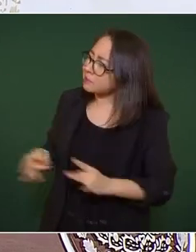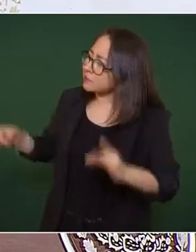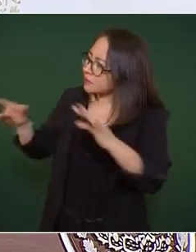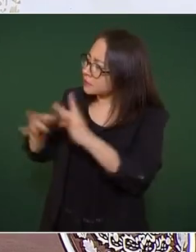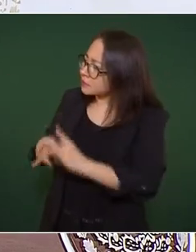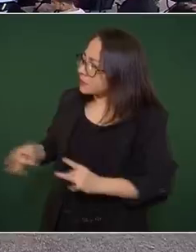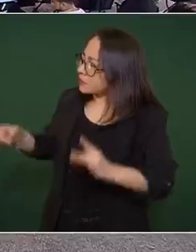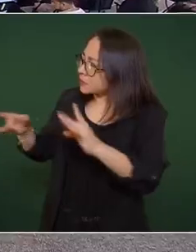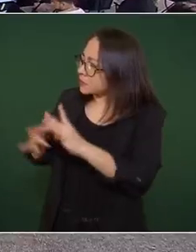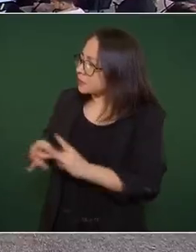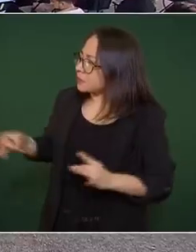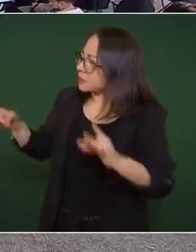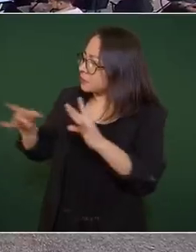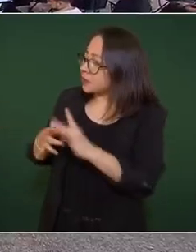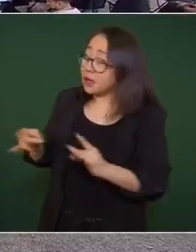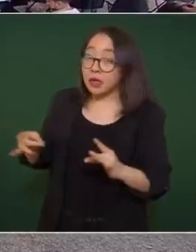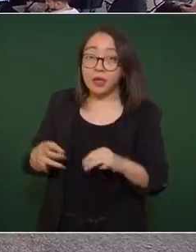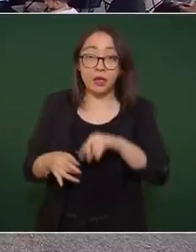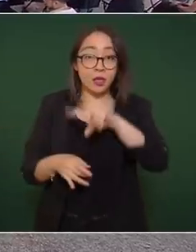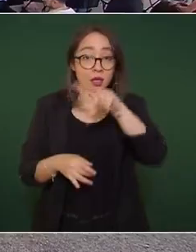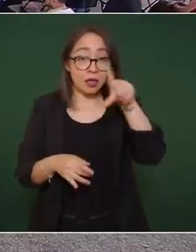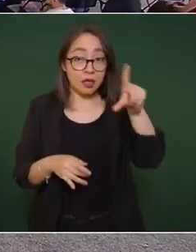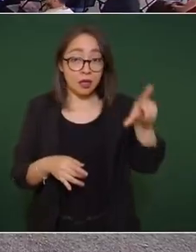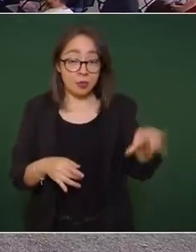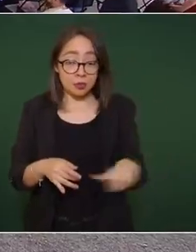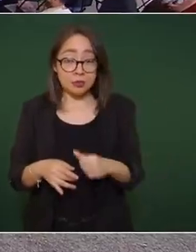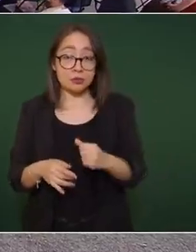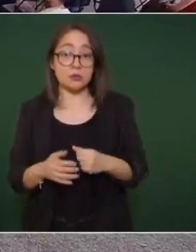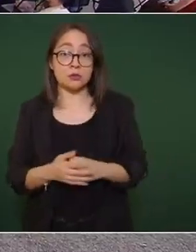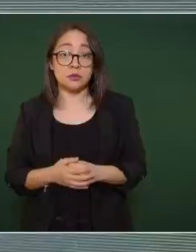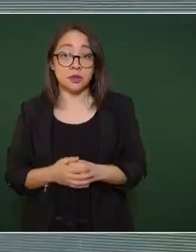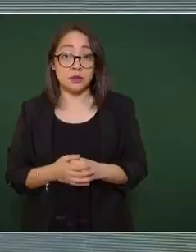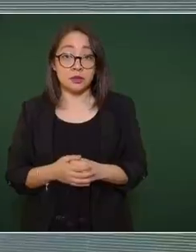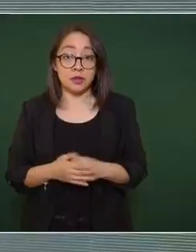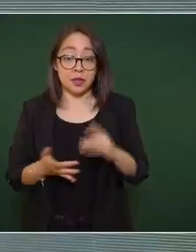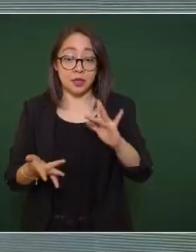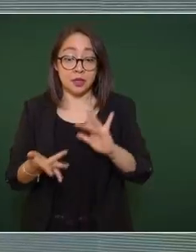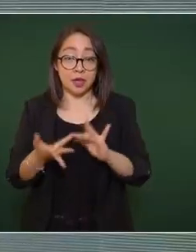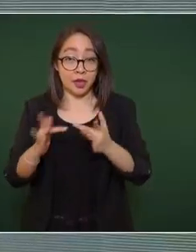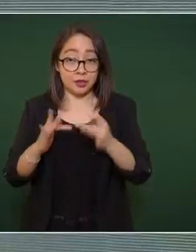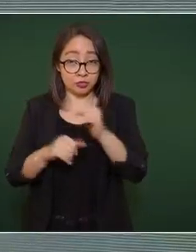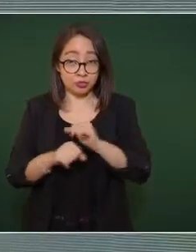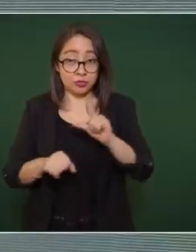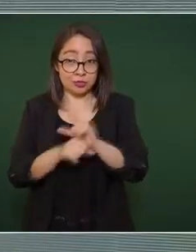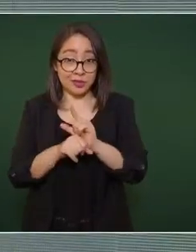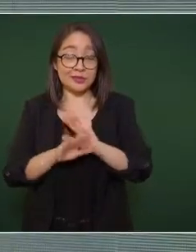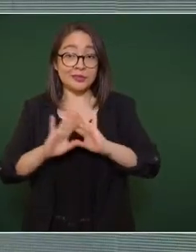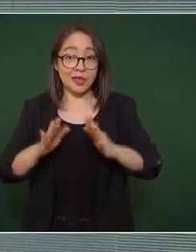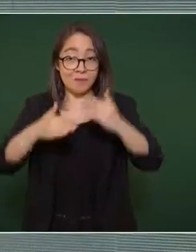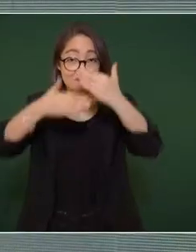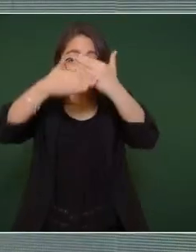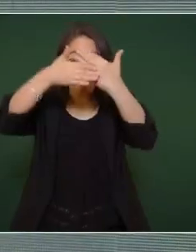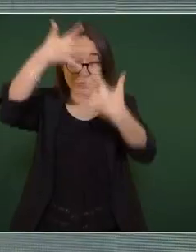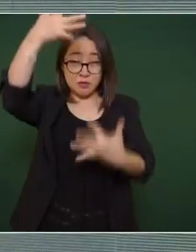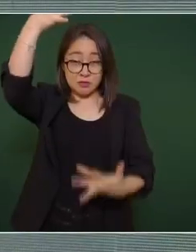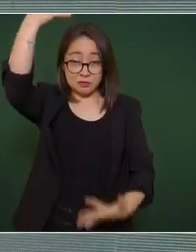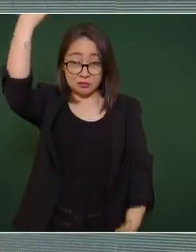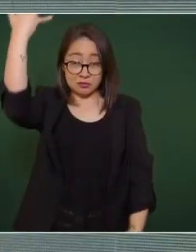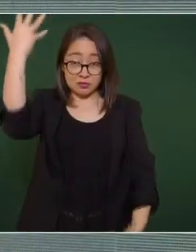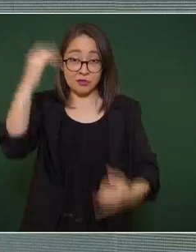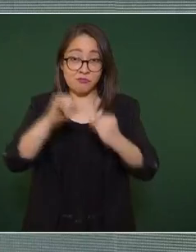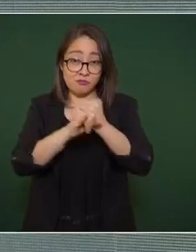Y ya en las redes ya aparecía información.